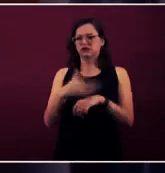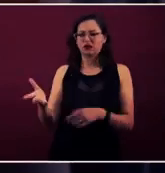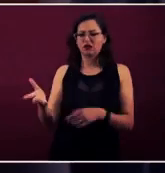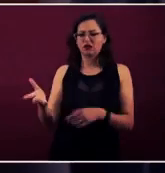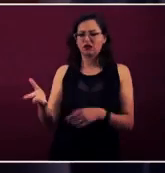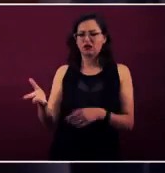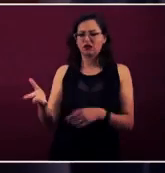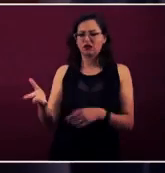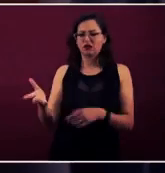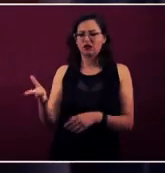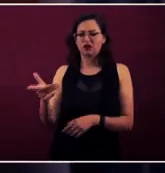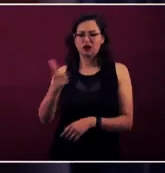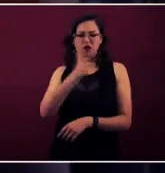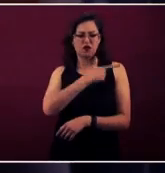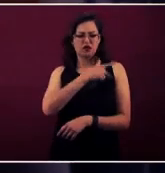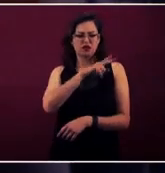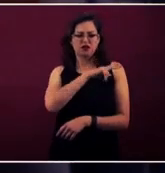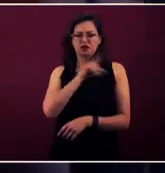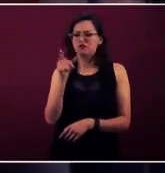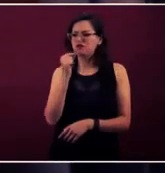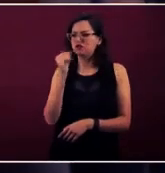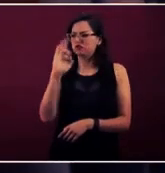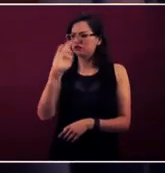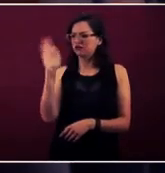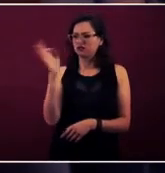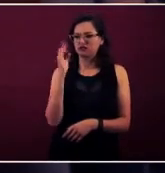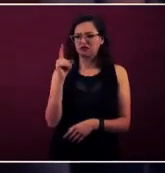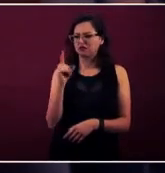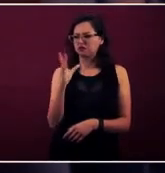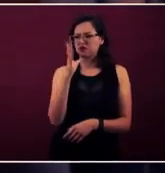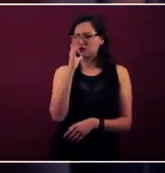Nacional y que la Policía Federal ya no estaría